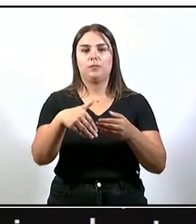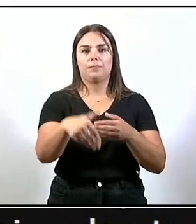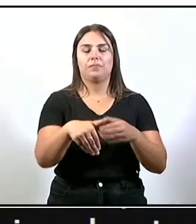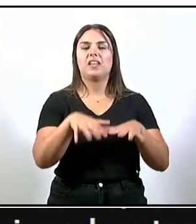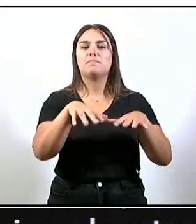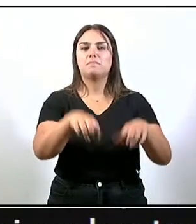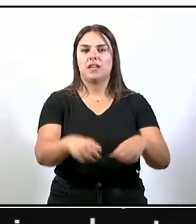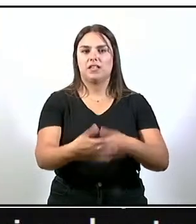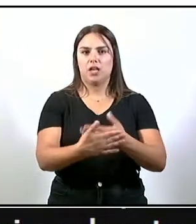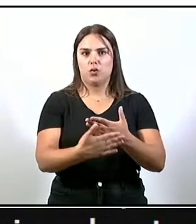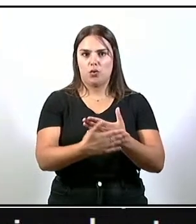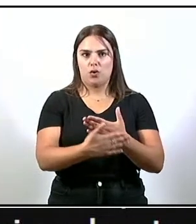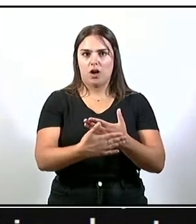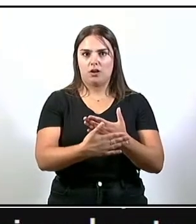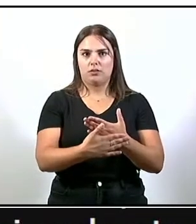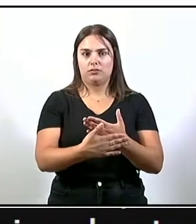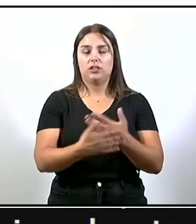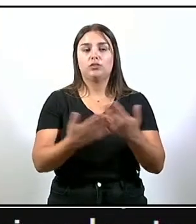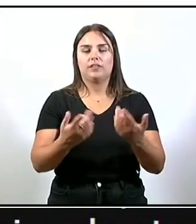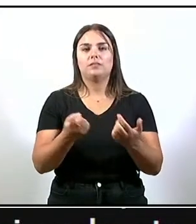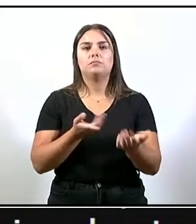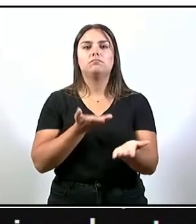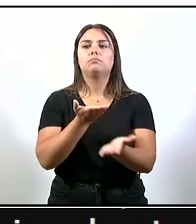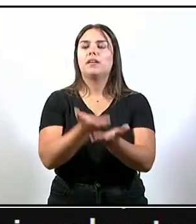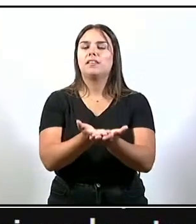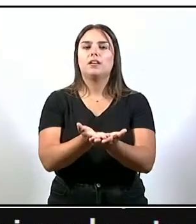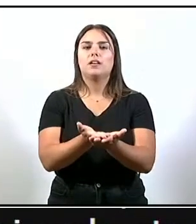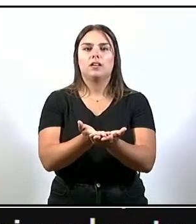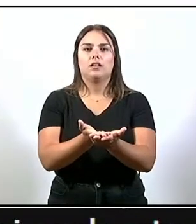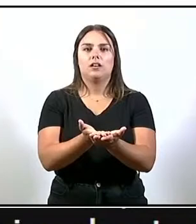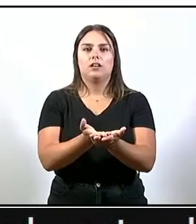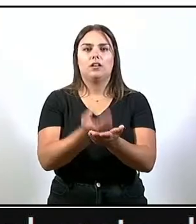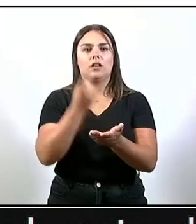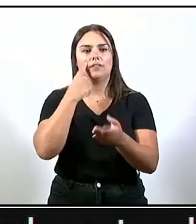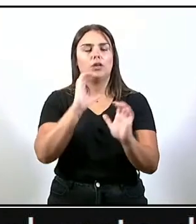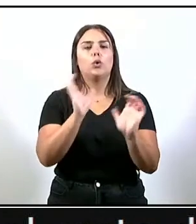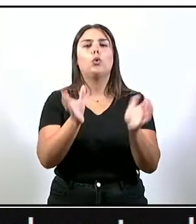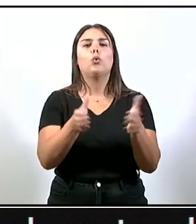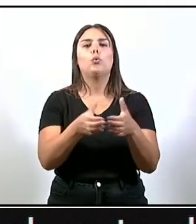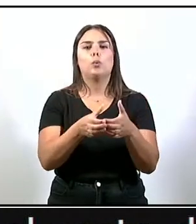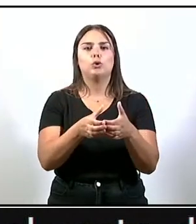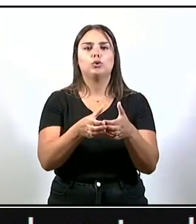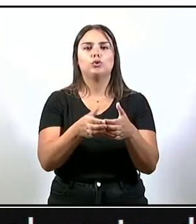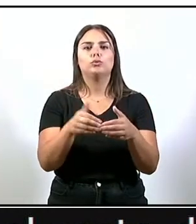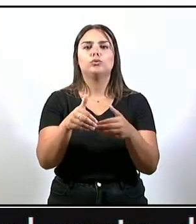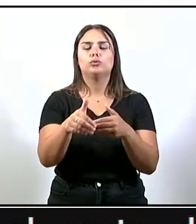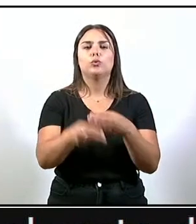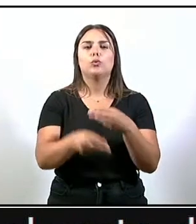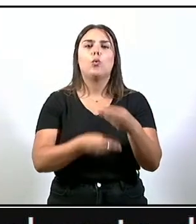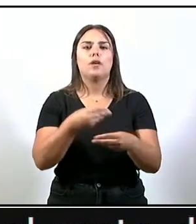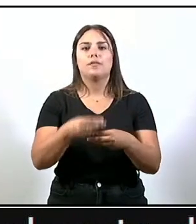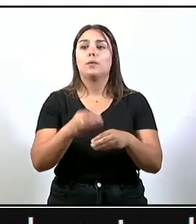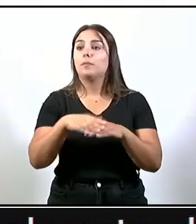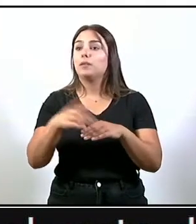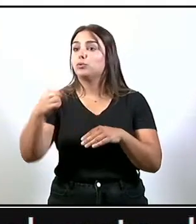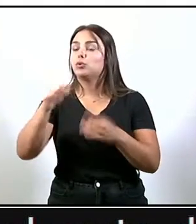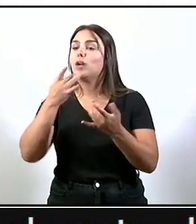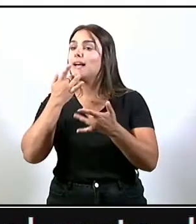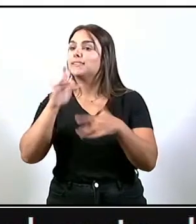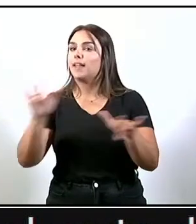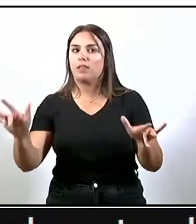investidura y de solicitar al resto de los grupos su abstención para que,